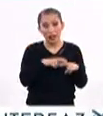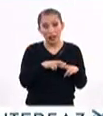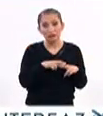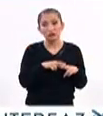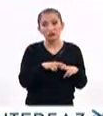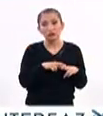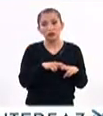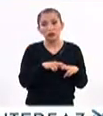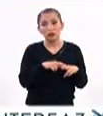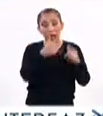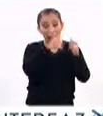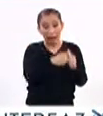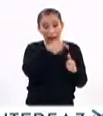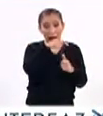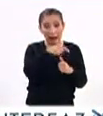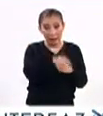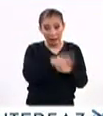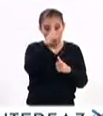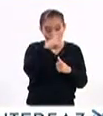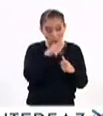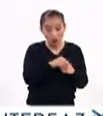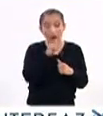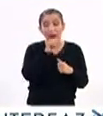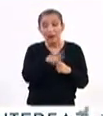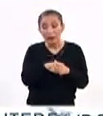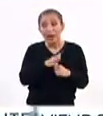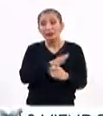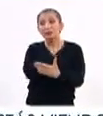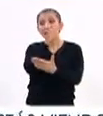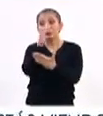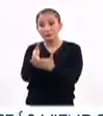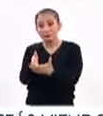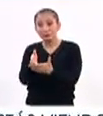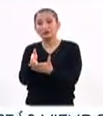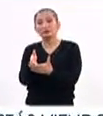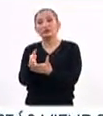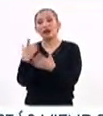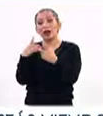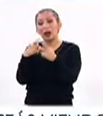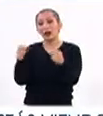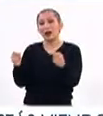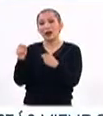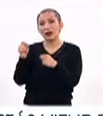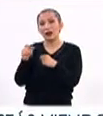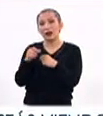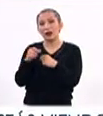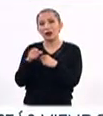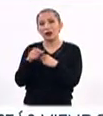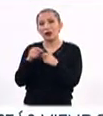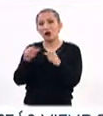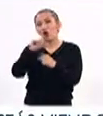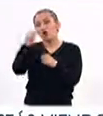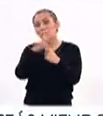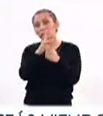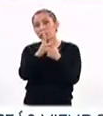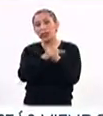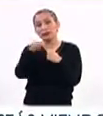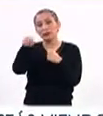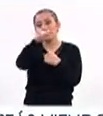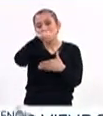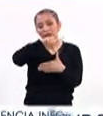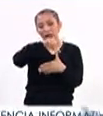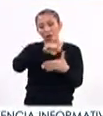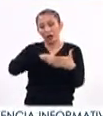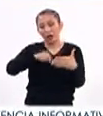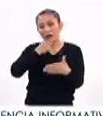no solo se quedan en México, también ellos regresaron a otros países en